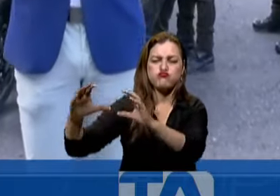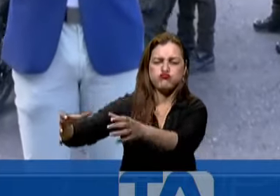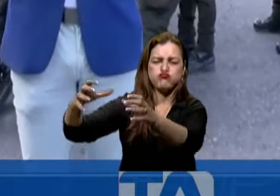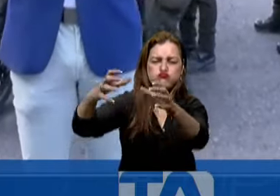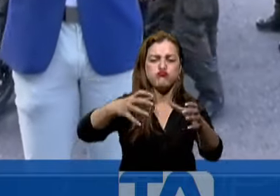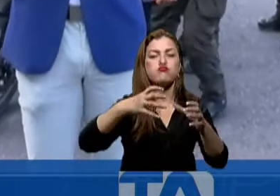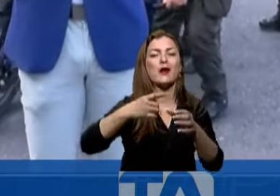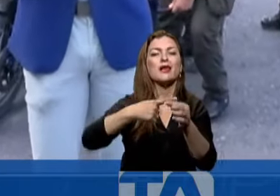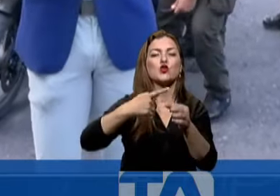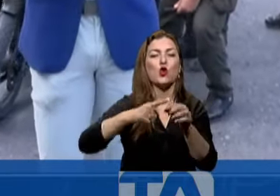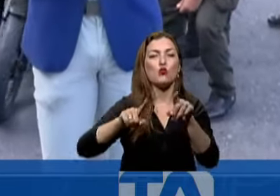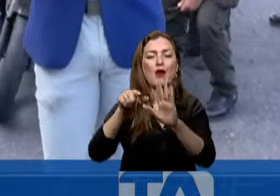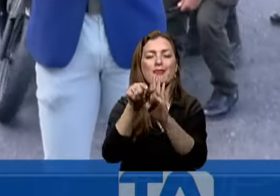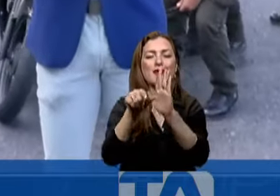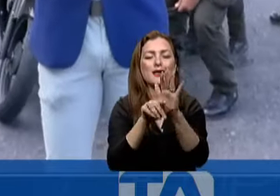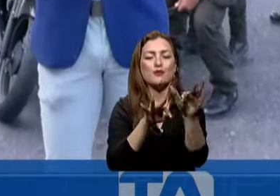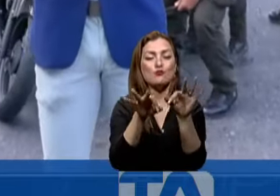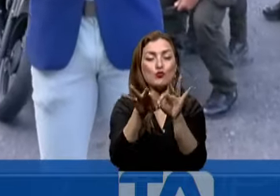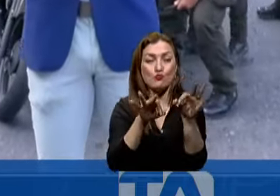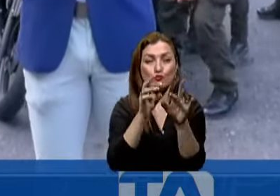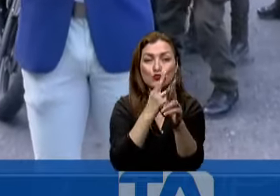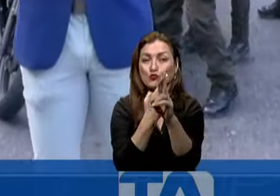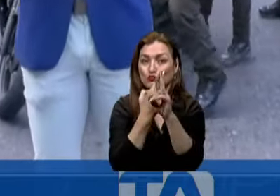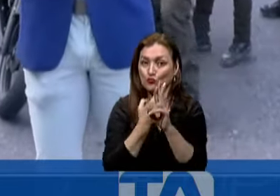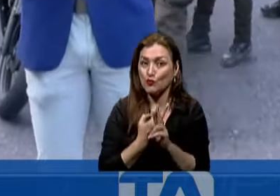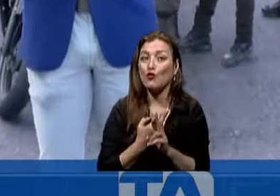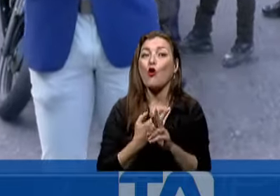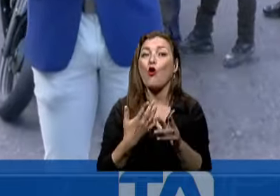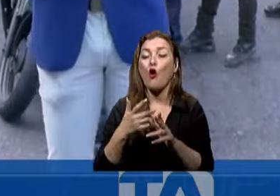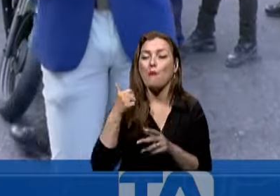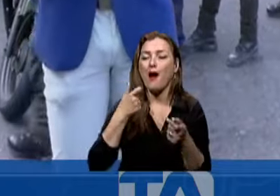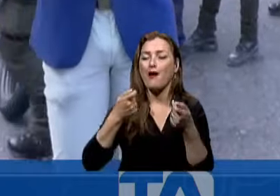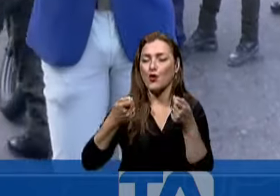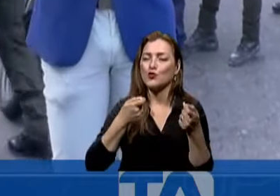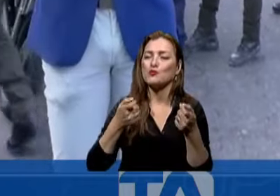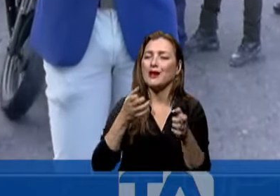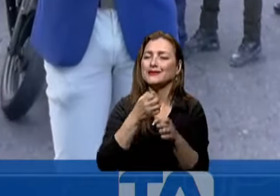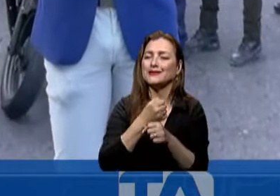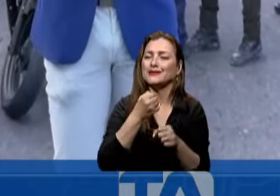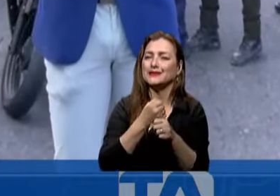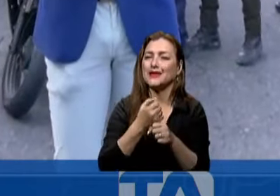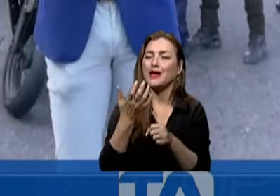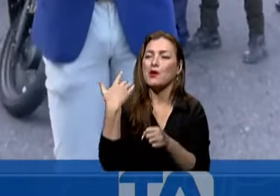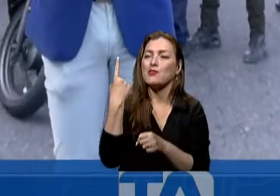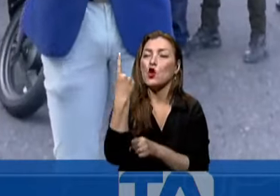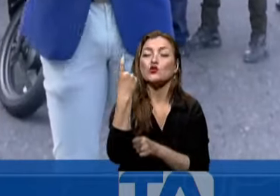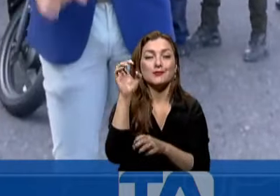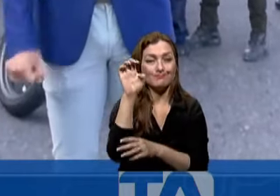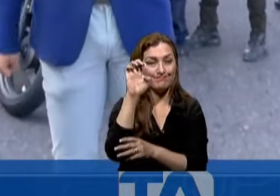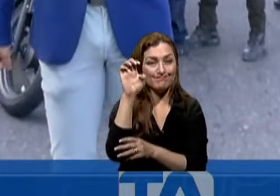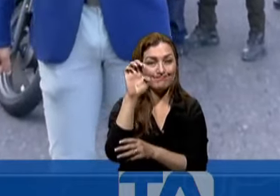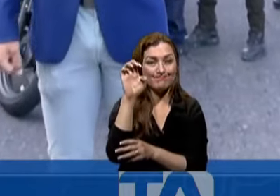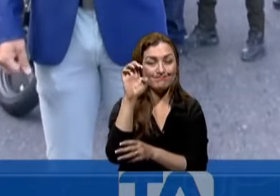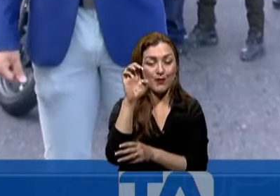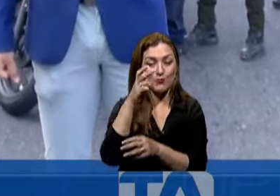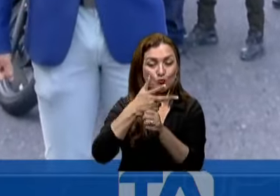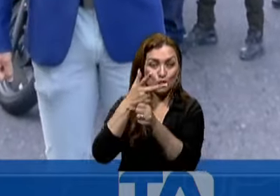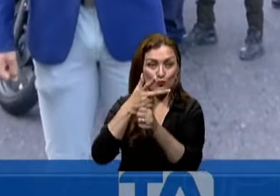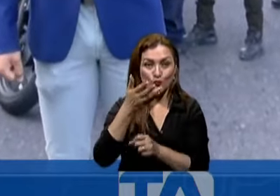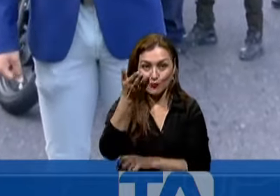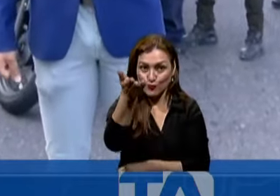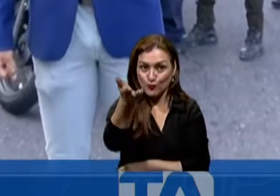nos comentó de algunos detalles de estos resultados, de los resultados de los operativos que se desarrollan desde el 11 de enero y a través del siguiente